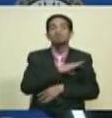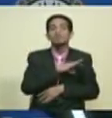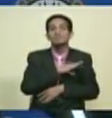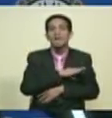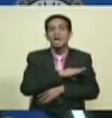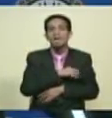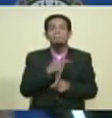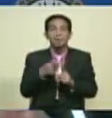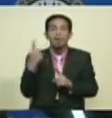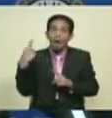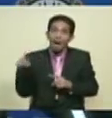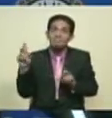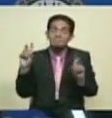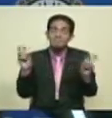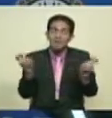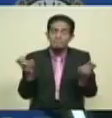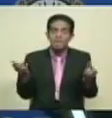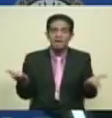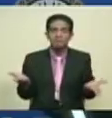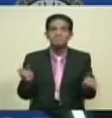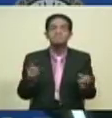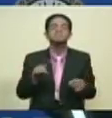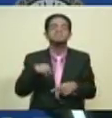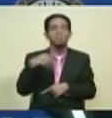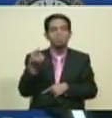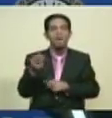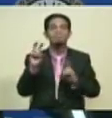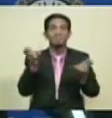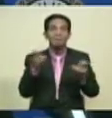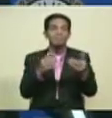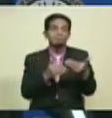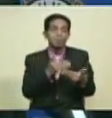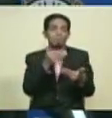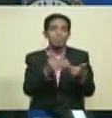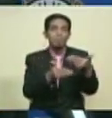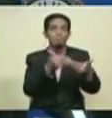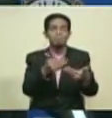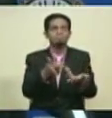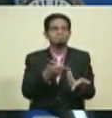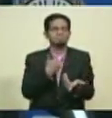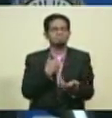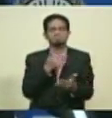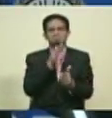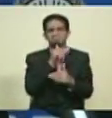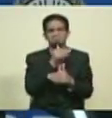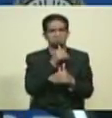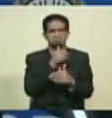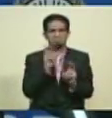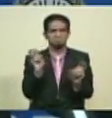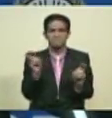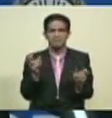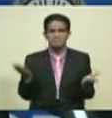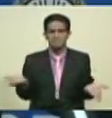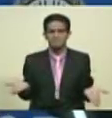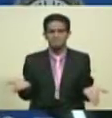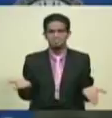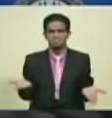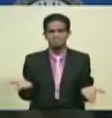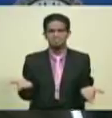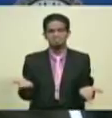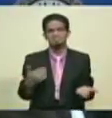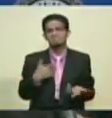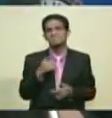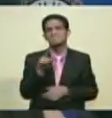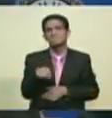tema central. Y luego hay temas específicos que se van generando. En este caso no había tema central, sino que era una especie